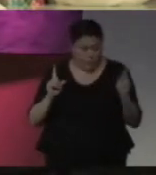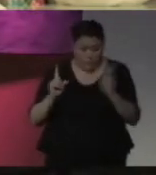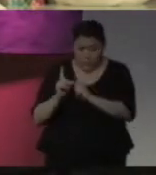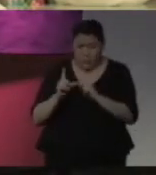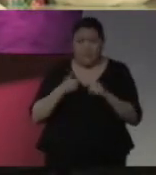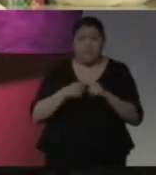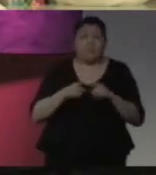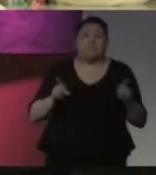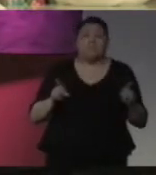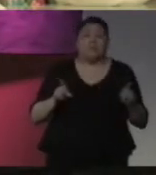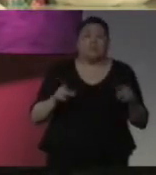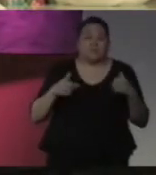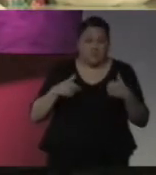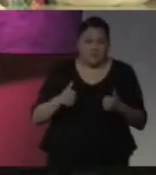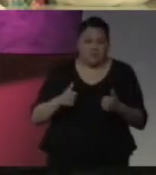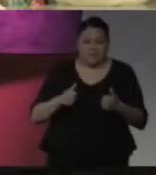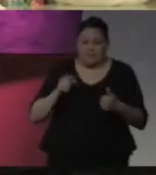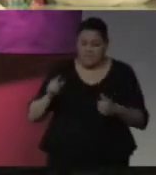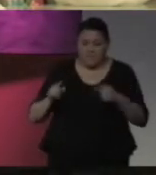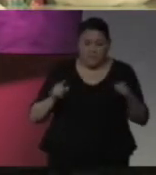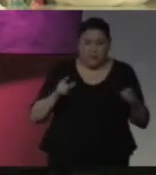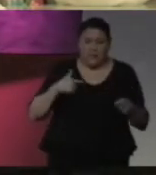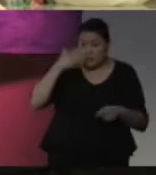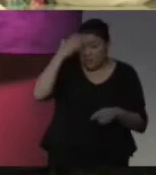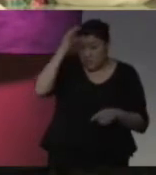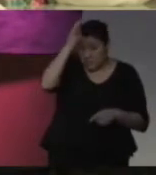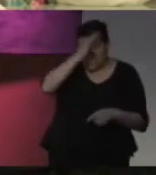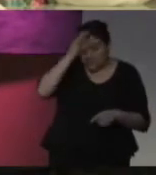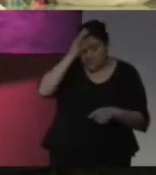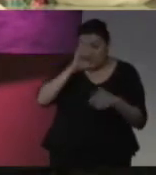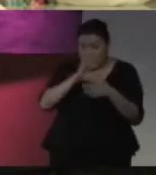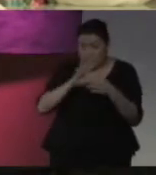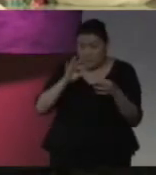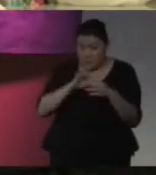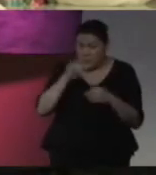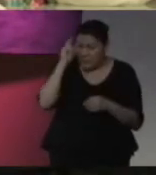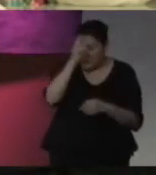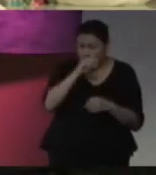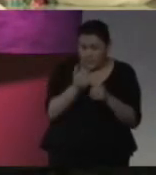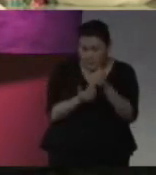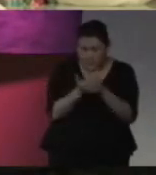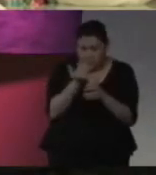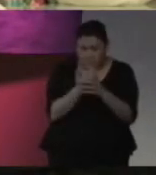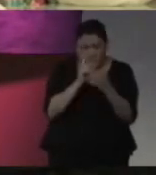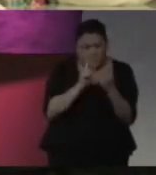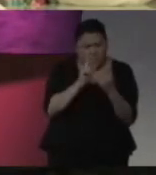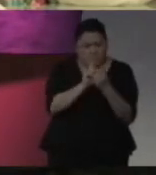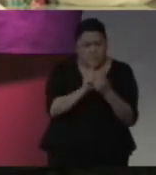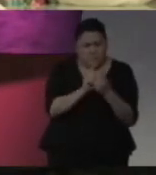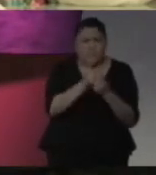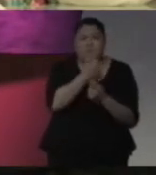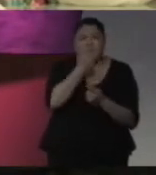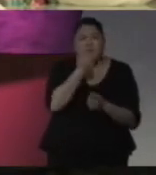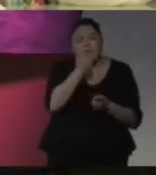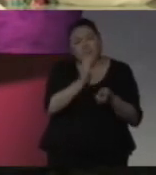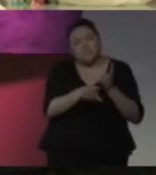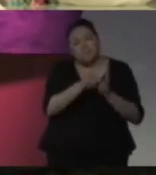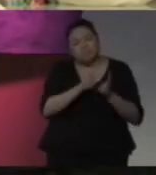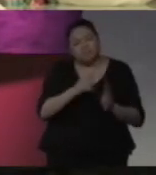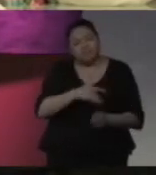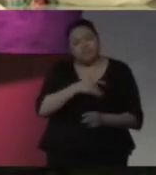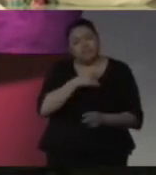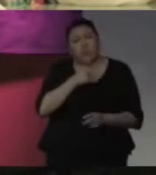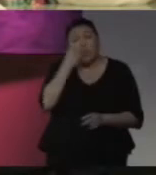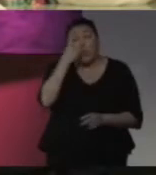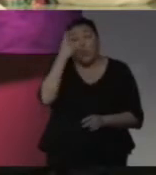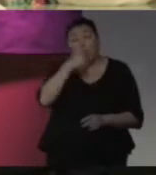individuos. Esto es complejo filosóficamente. Ahorita en la mañana hablé con un par de estudiantes y pude hablar una